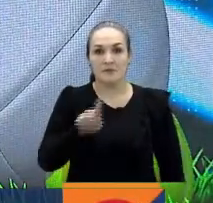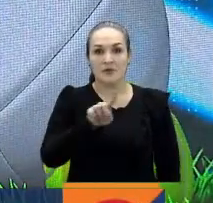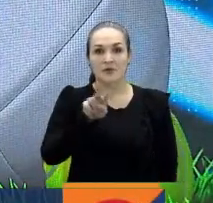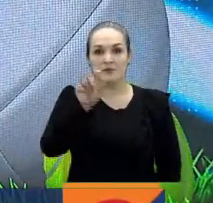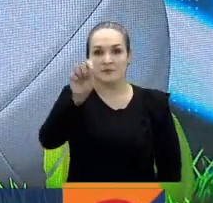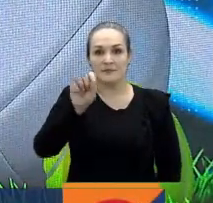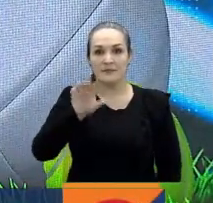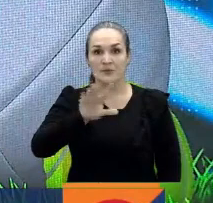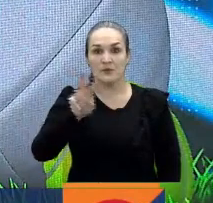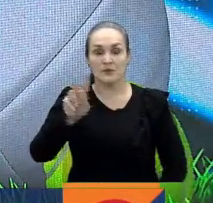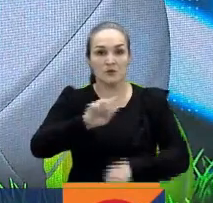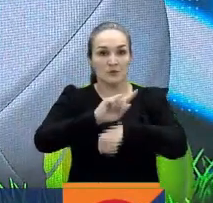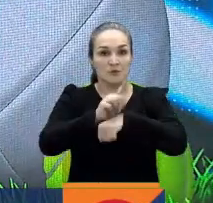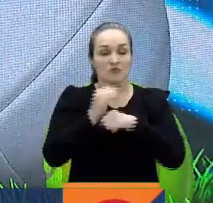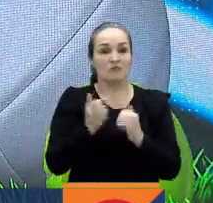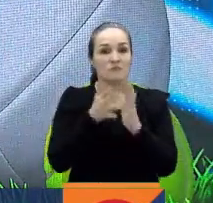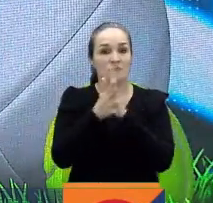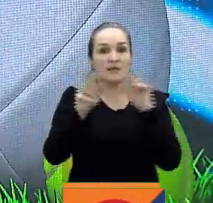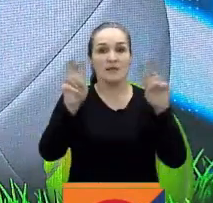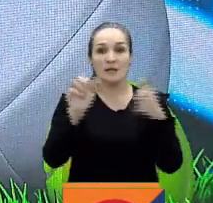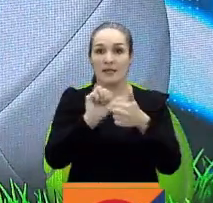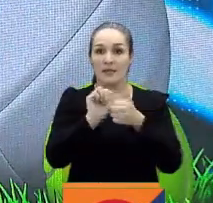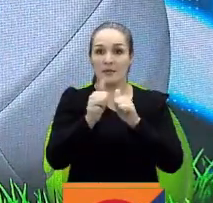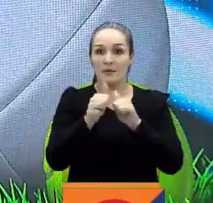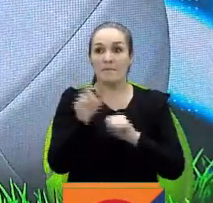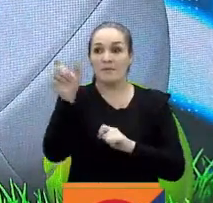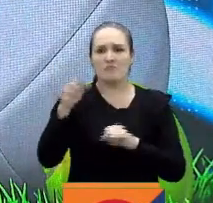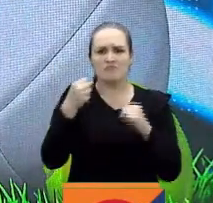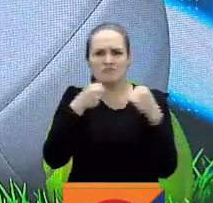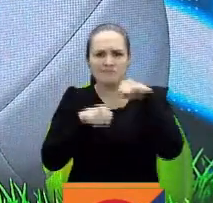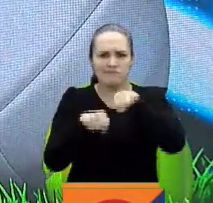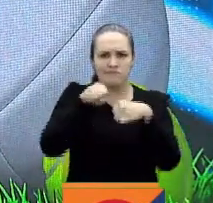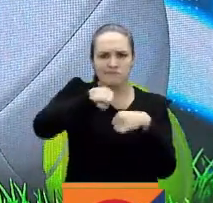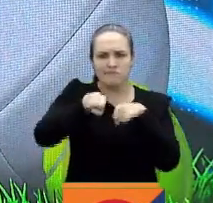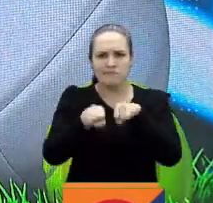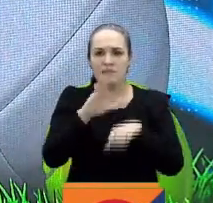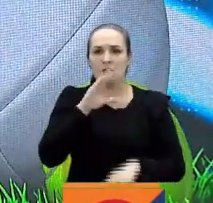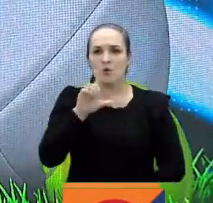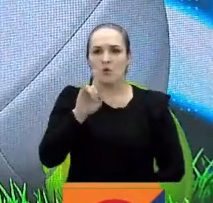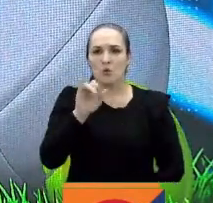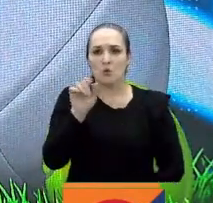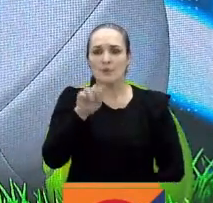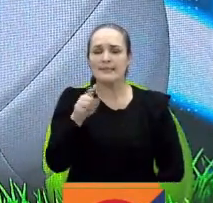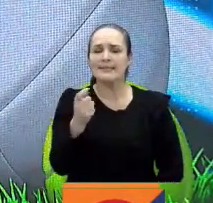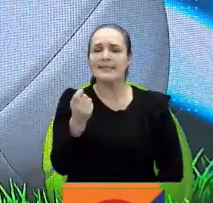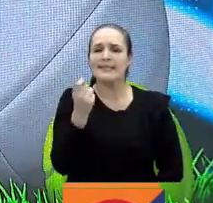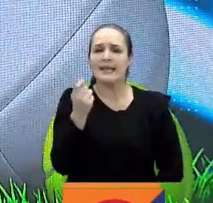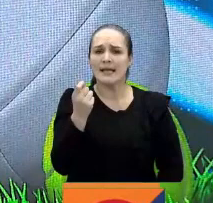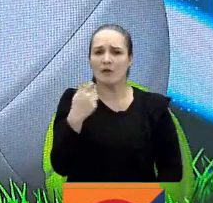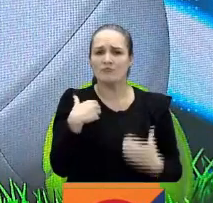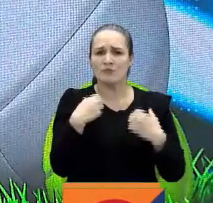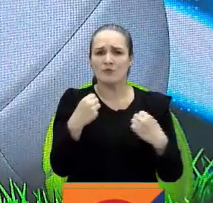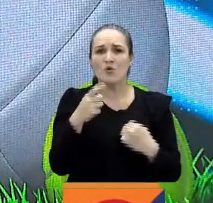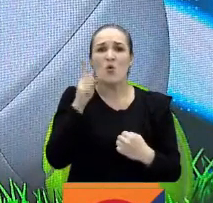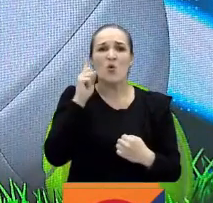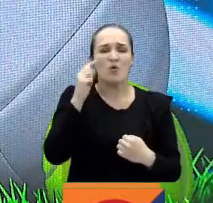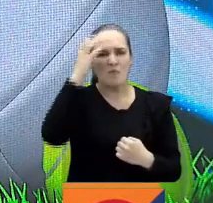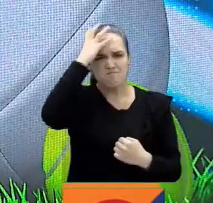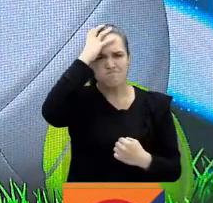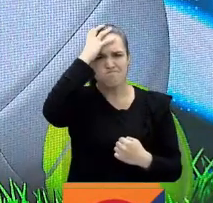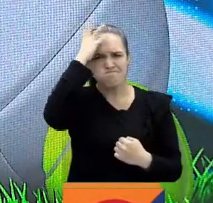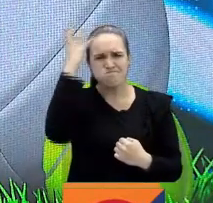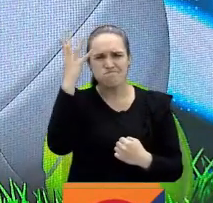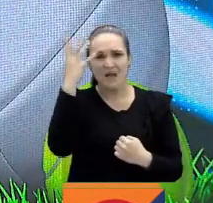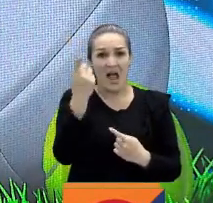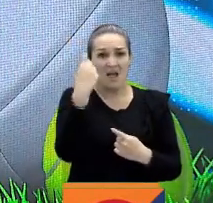12:52, es tiempo de hablar de deportes. El boxeador colombiano Luis Quiñones se encuentra en estado crítico de salud por un edema cerebral ocasionado por